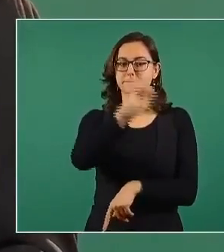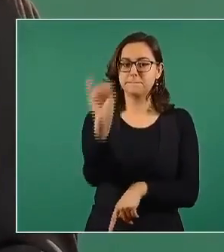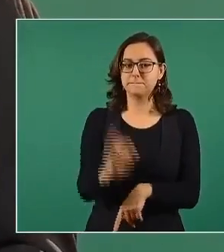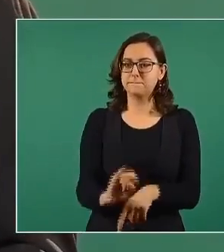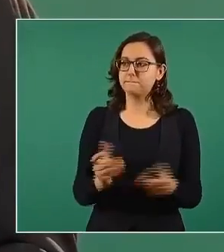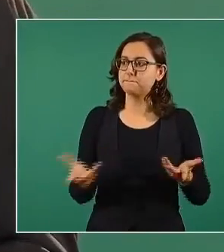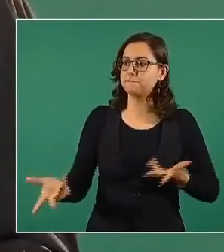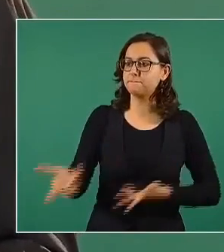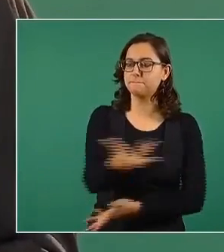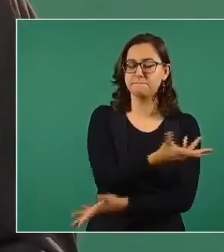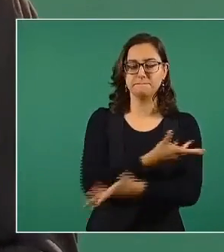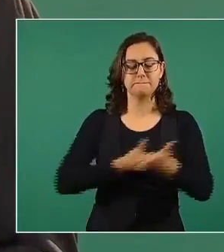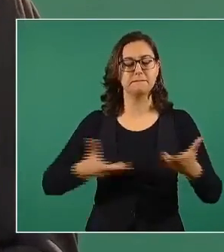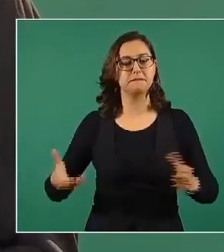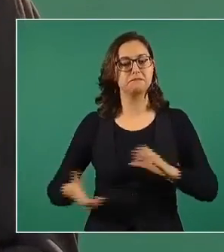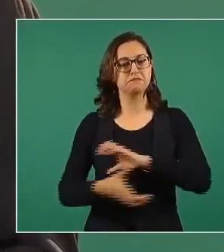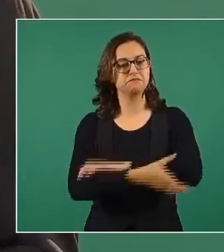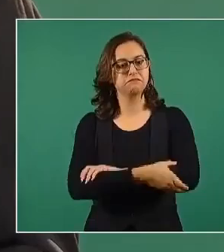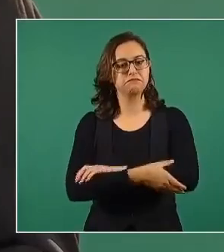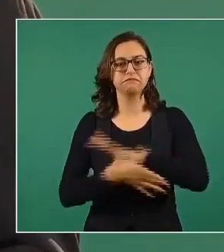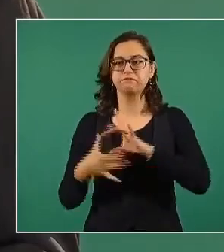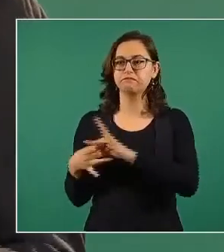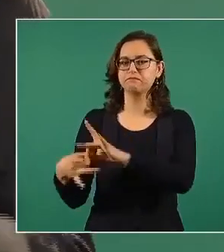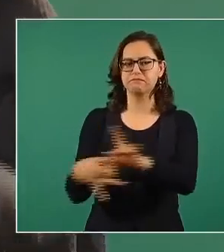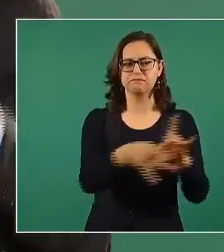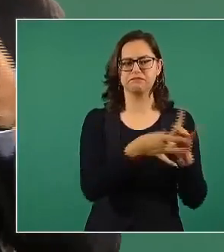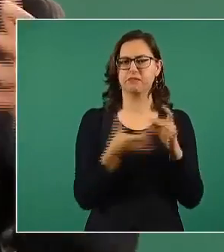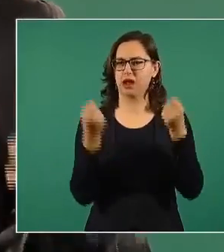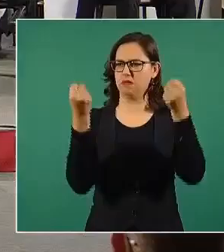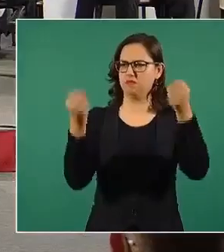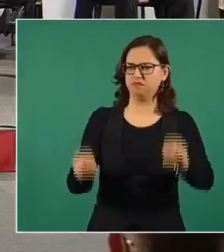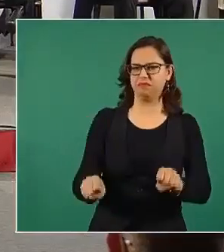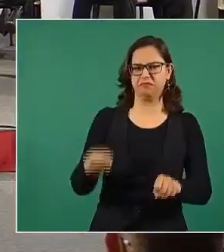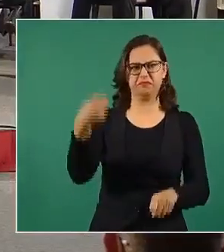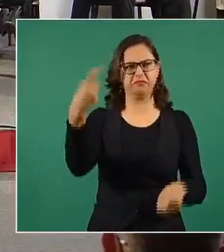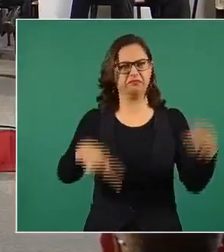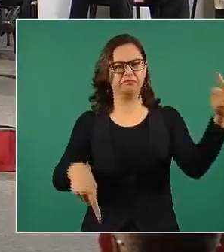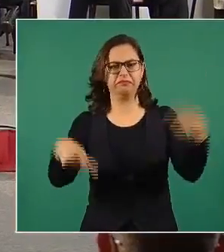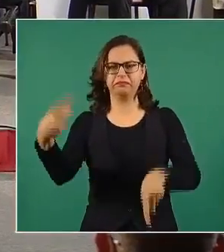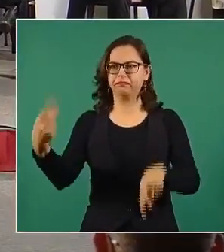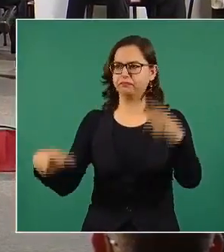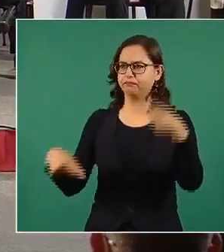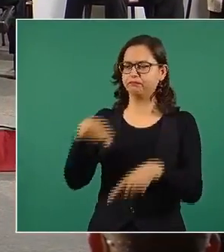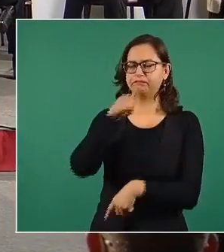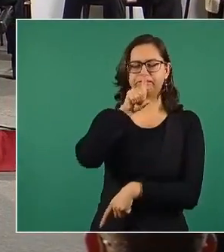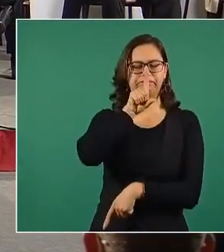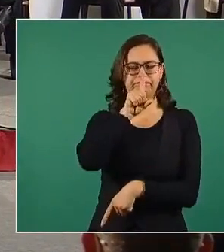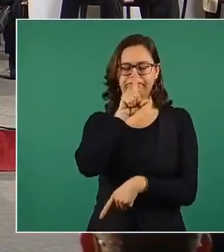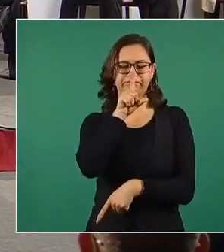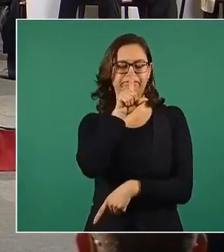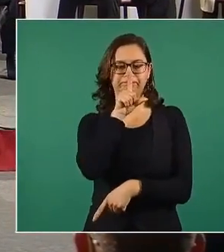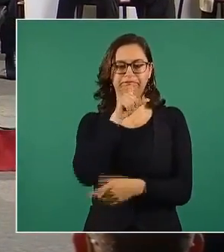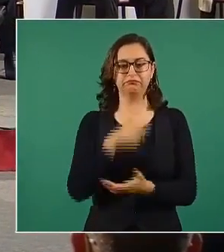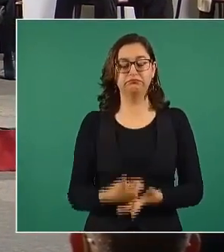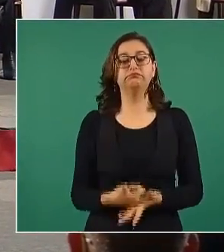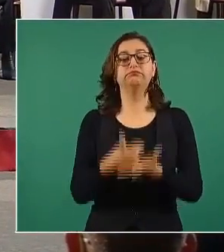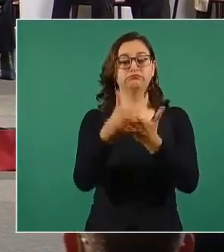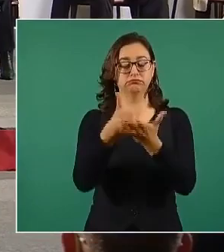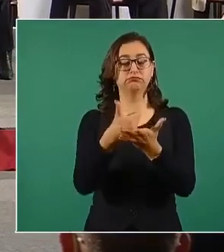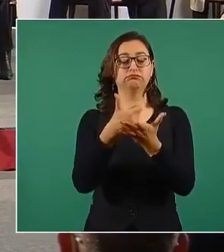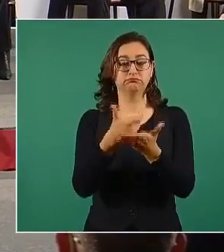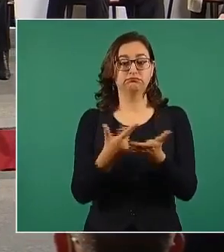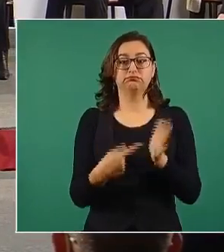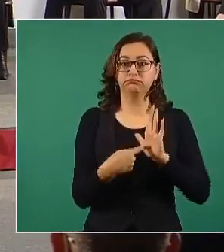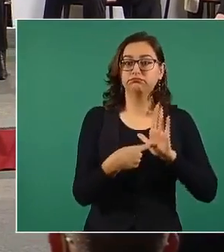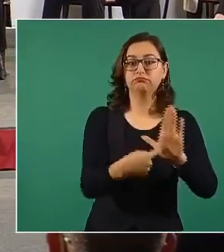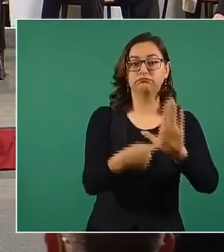fraterna, no autoritaria. Todo eso ayuda mucho, porque si no se conoce,